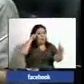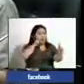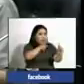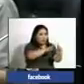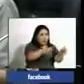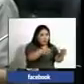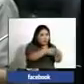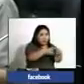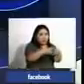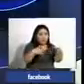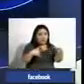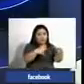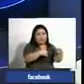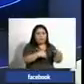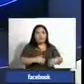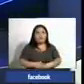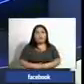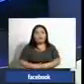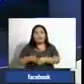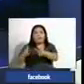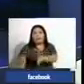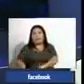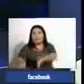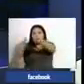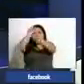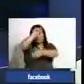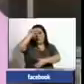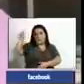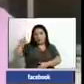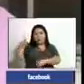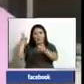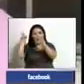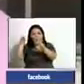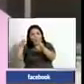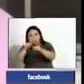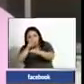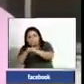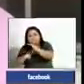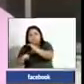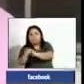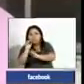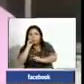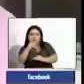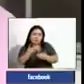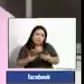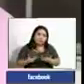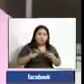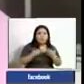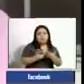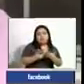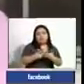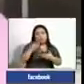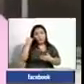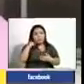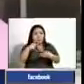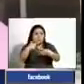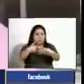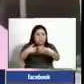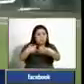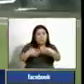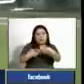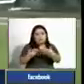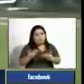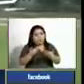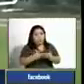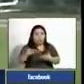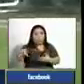su gabinete. Y el Instituto Salvadoreño del Migrante manifestó su respaldo a la iniciativa de retornar a connacionales varados